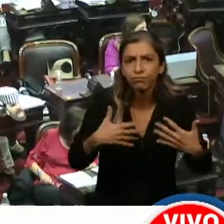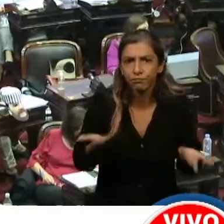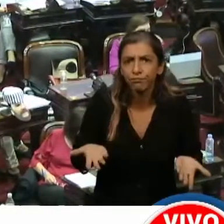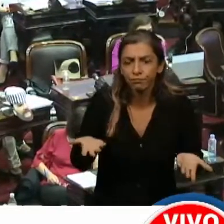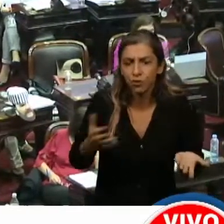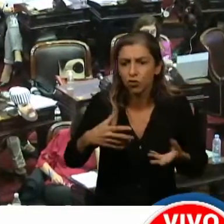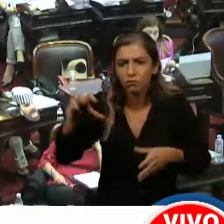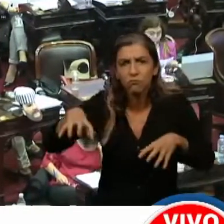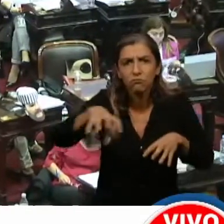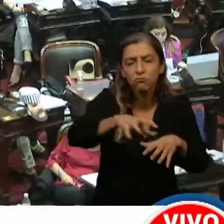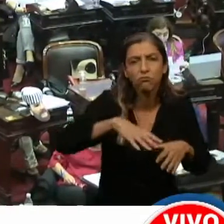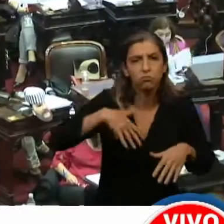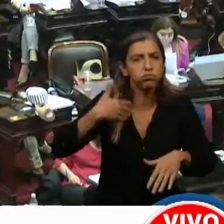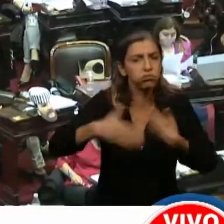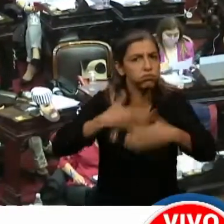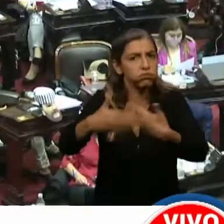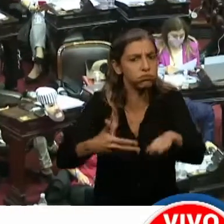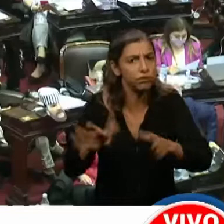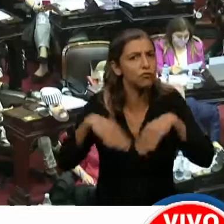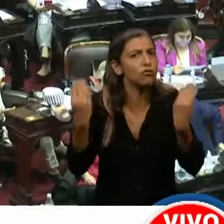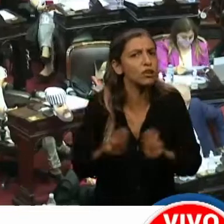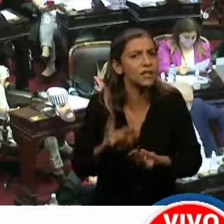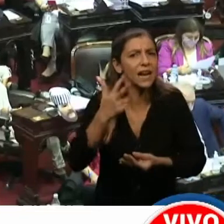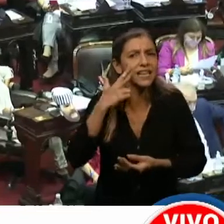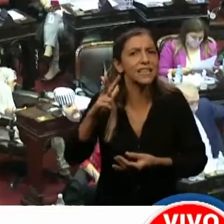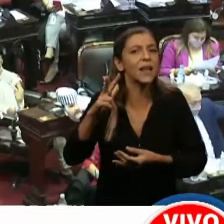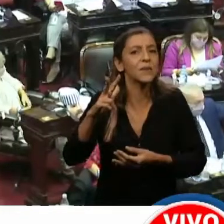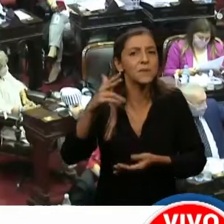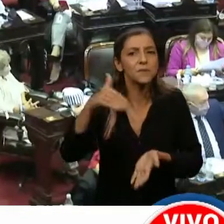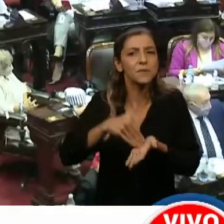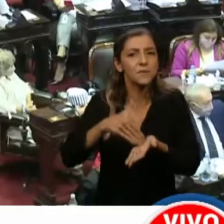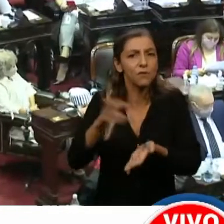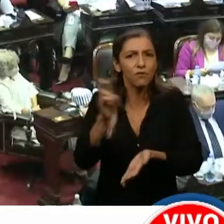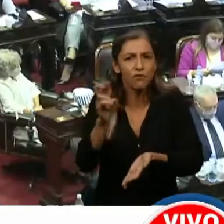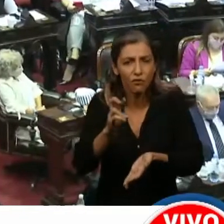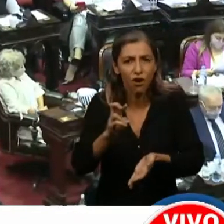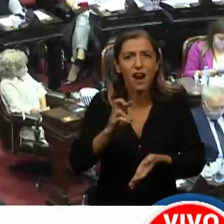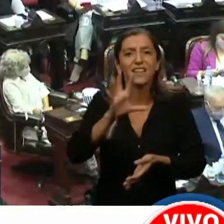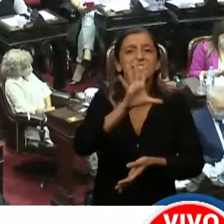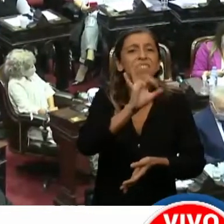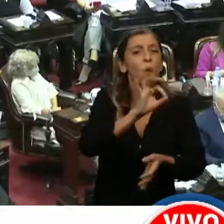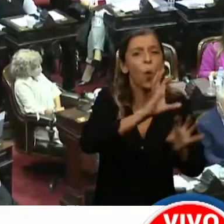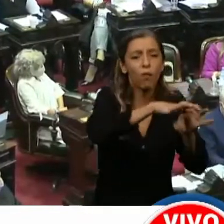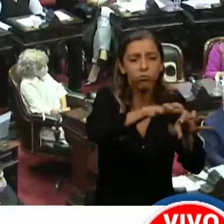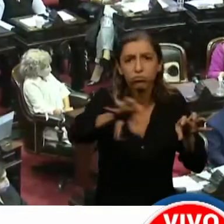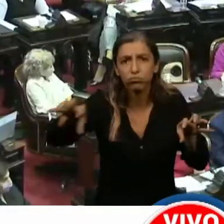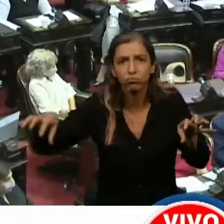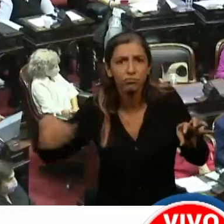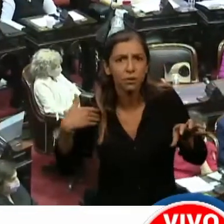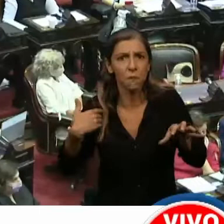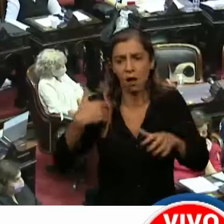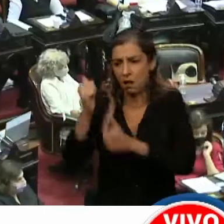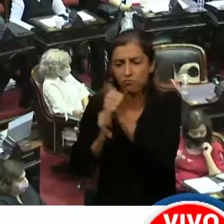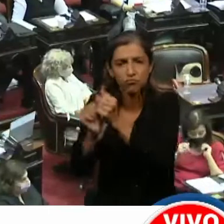que han superado los 3.000 millones de dólares, con más de 50 plantas de biocombustibles desarrolladas